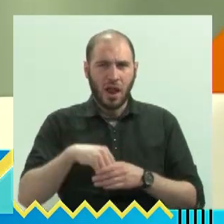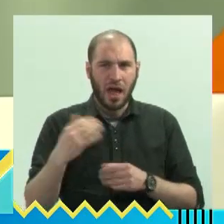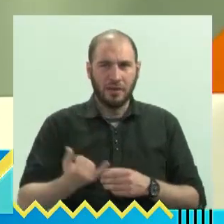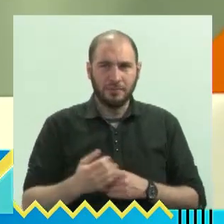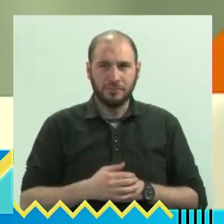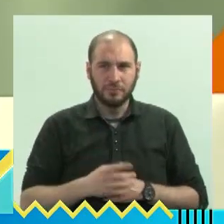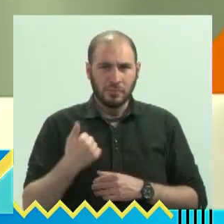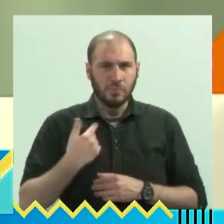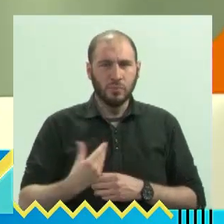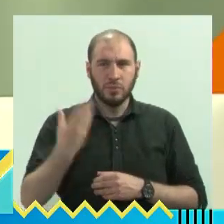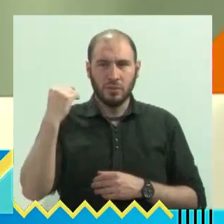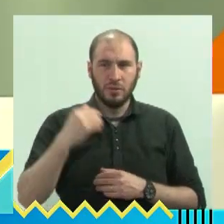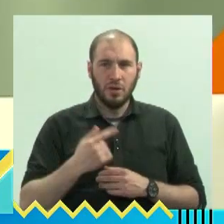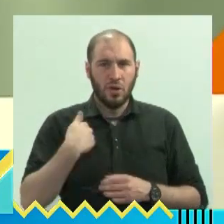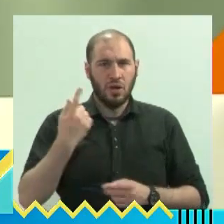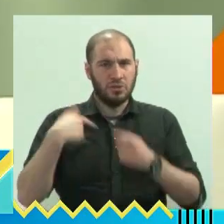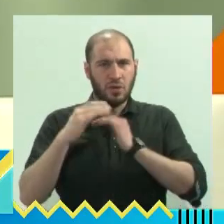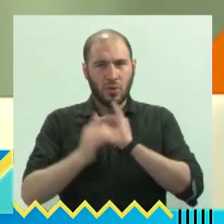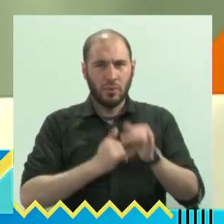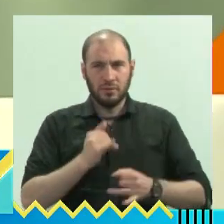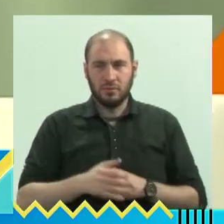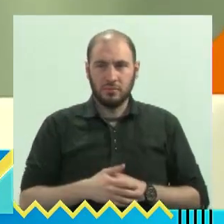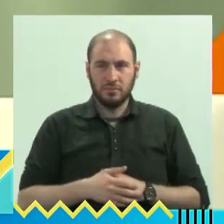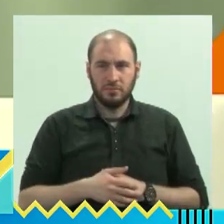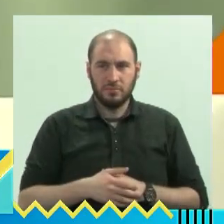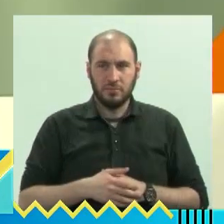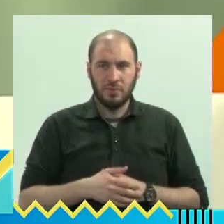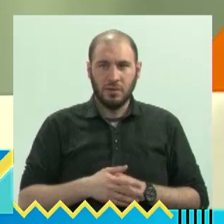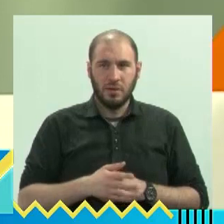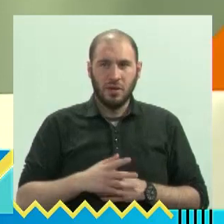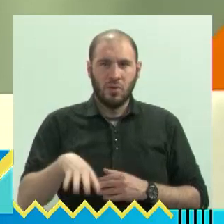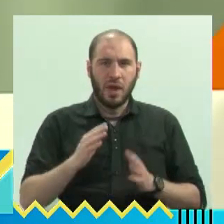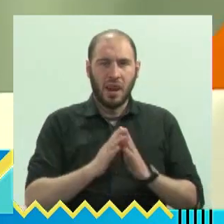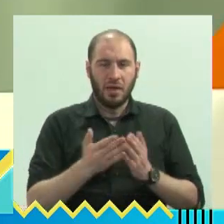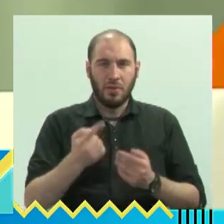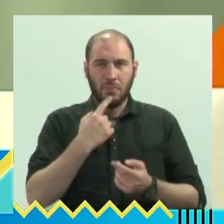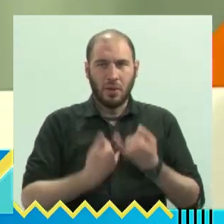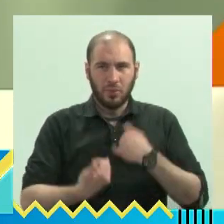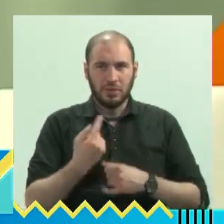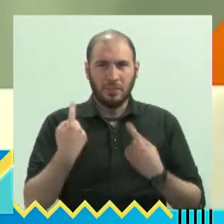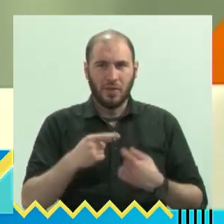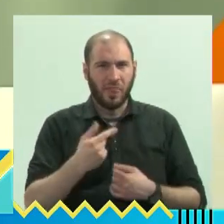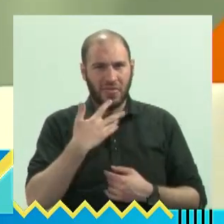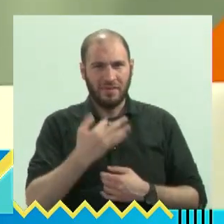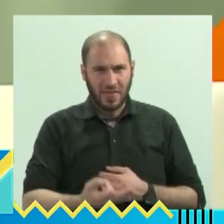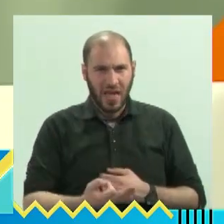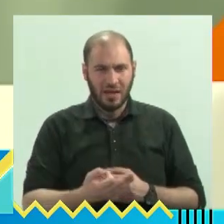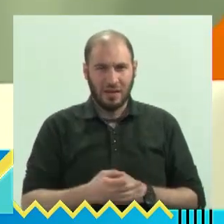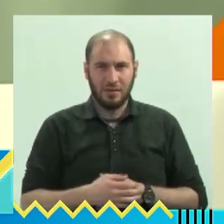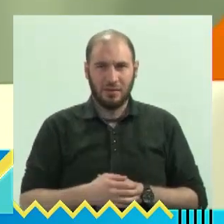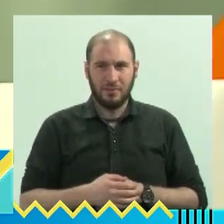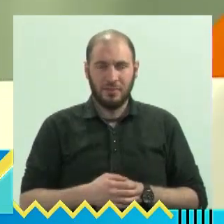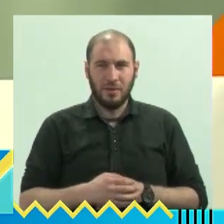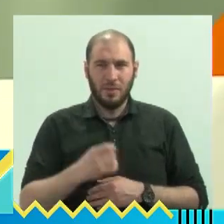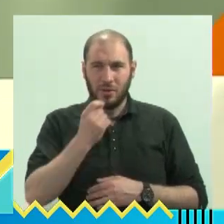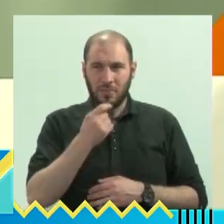me ha pasado muchas veces que cuando he contado una historia, sobre todo en las relatadas en el libro, vienen y me preguntan, che, pero ¿en serio pasó que